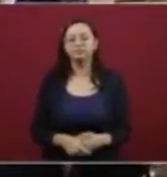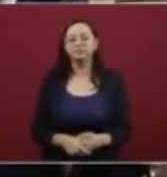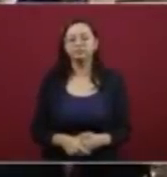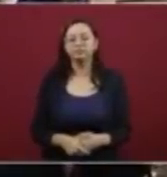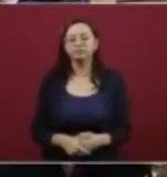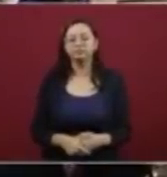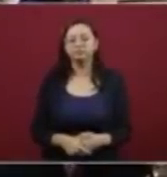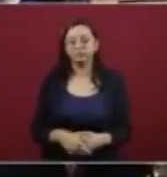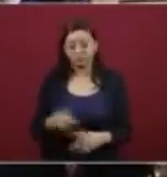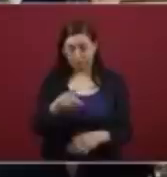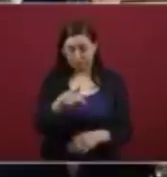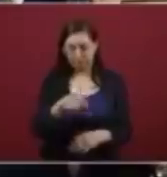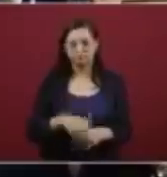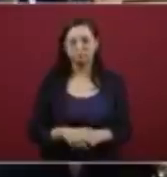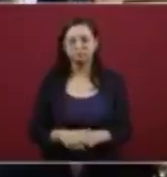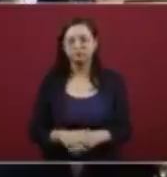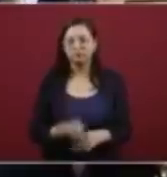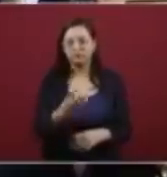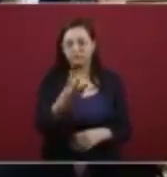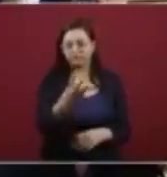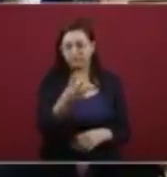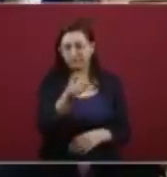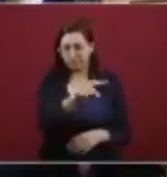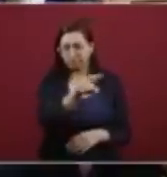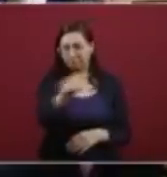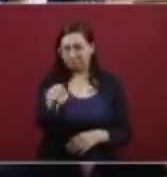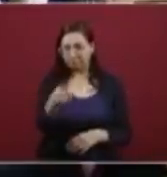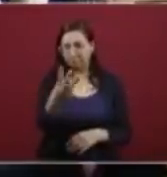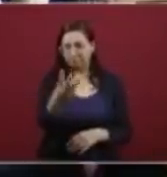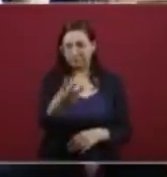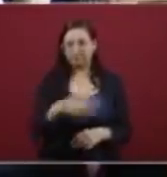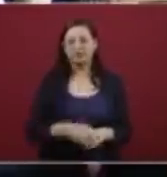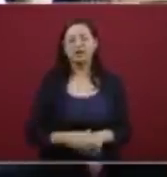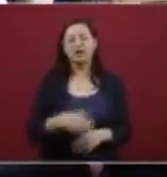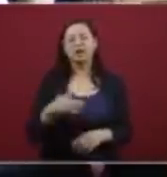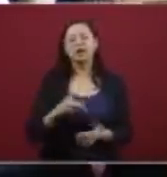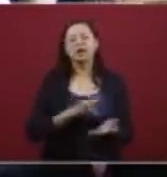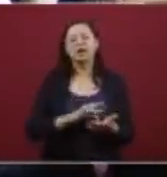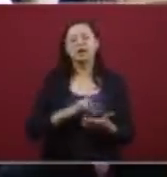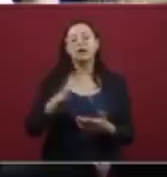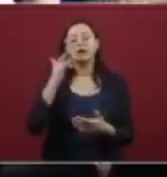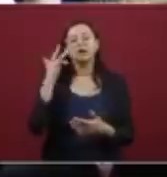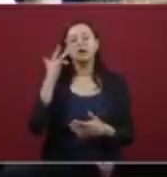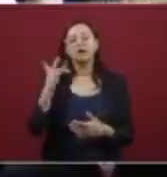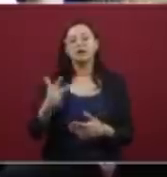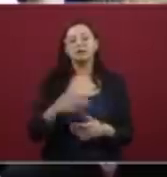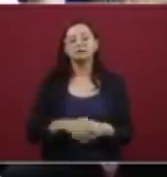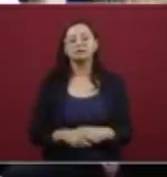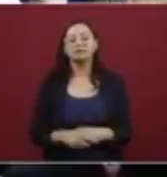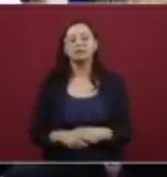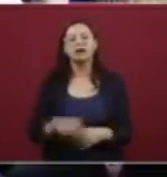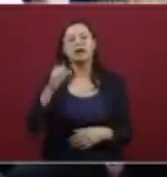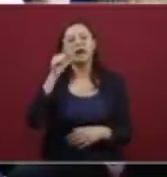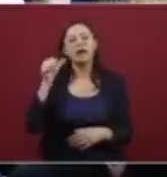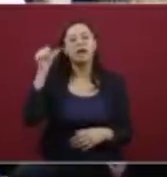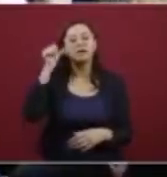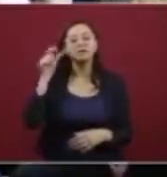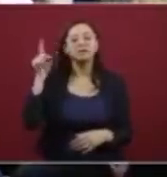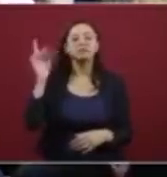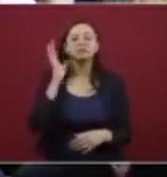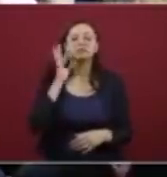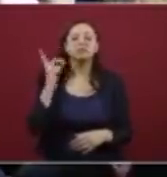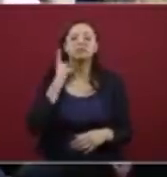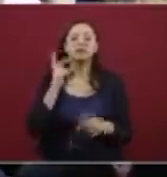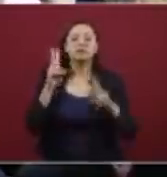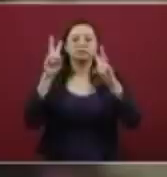¿Sí, ustedes? Las tres. Gracias, buenos días, presidente. Estefanía Ochoa, de ADN 40. El día de ayer avanza la reforma educativa en la Cámara de Diputados.